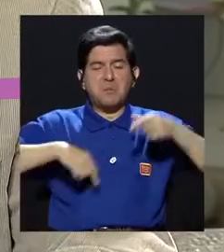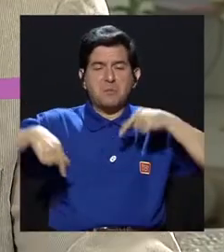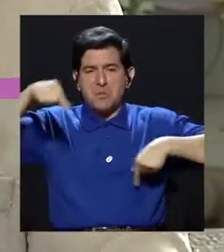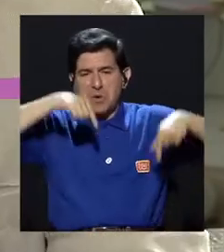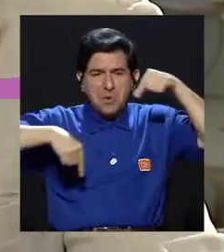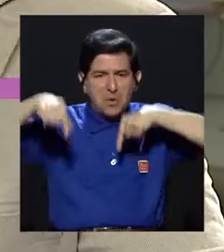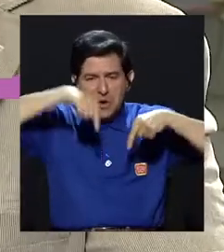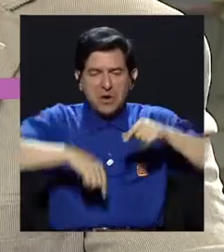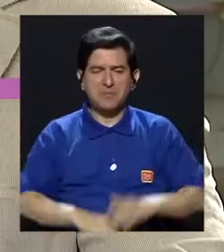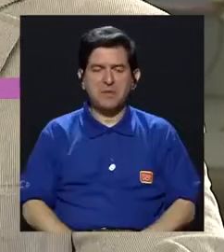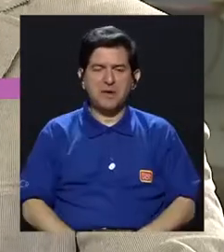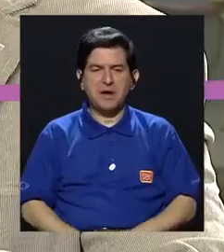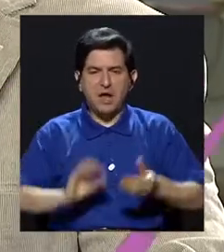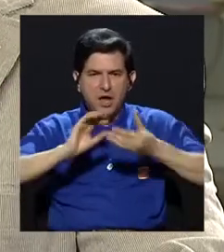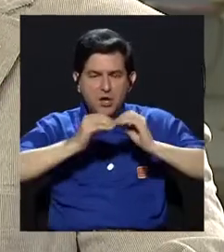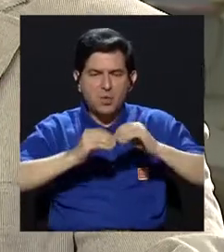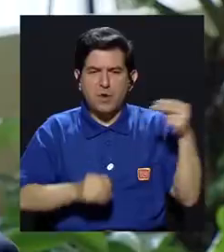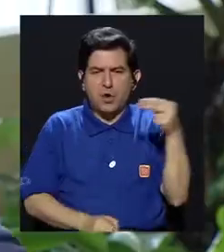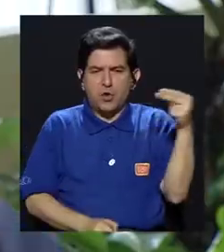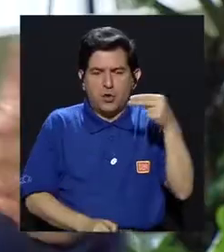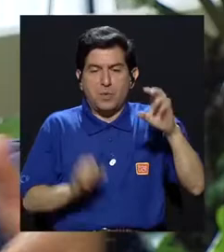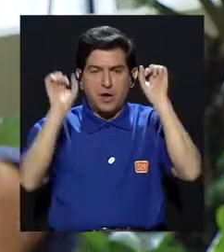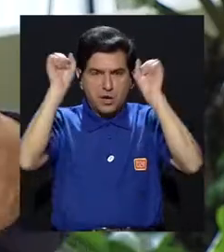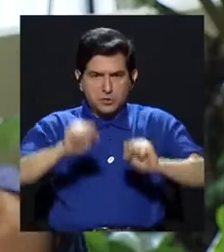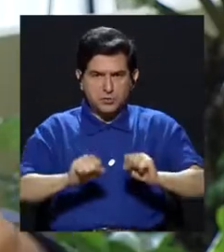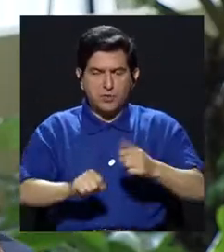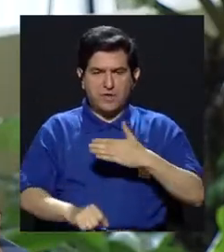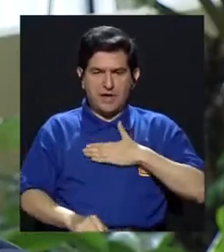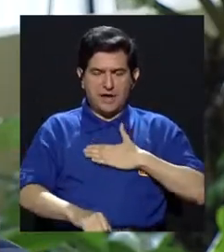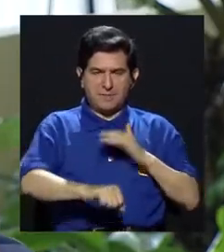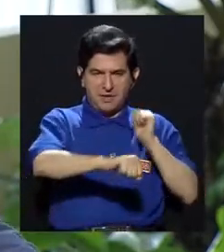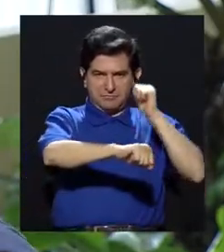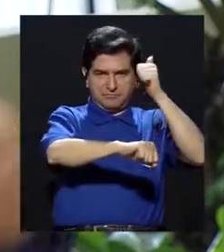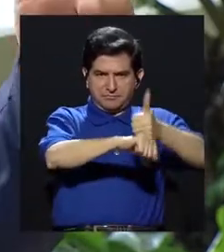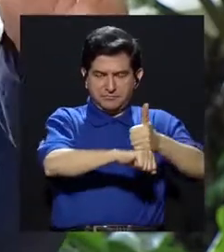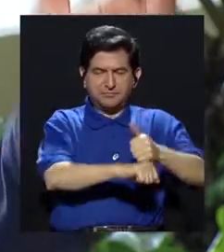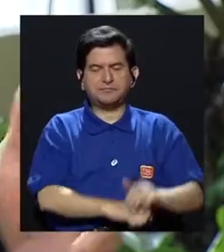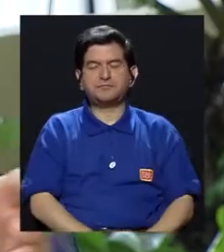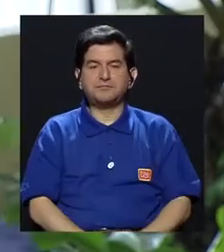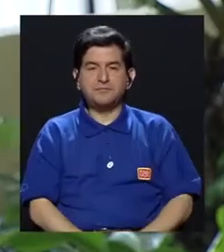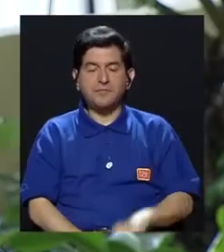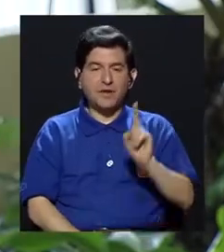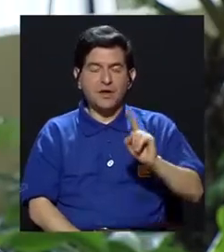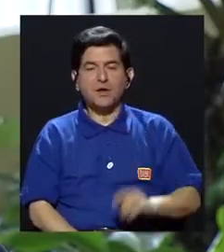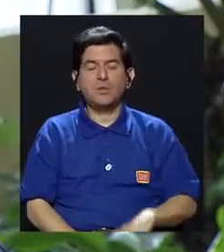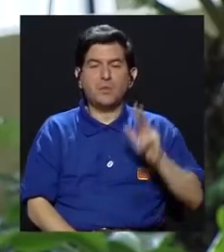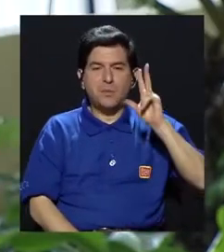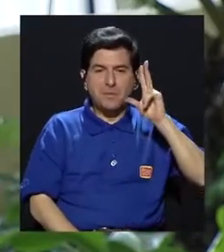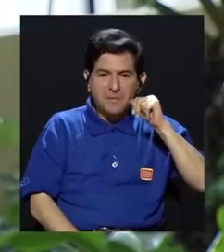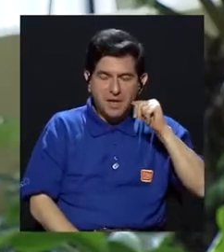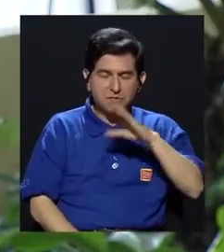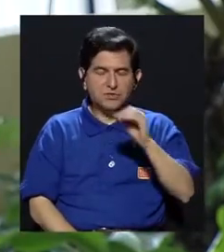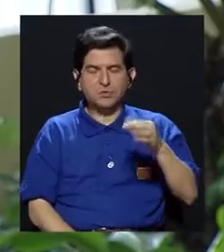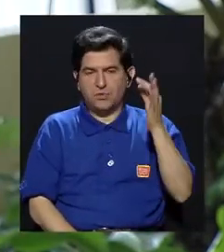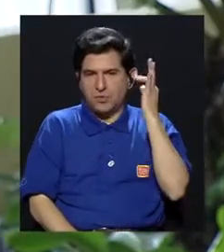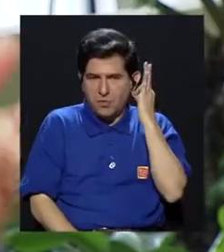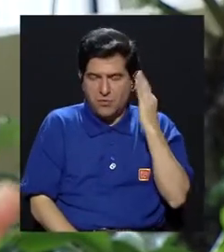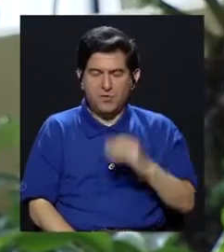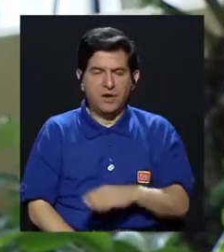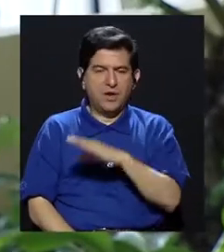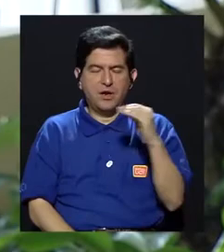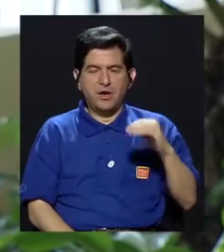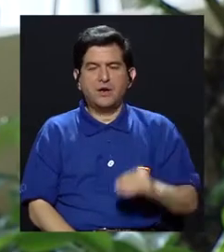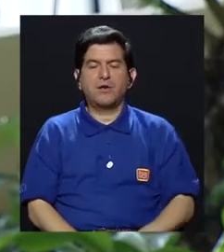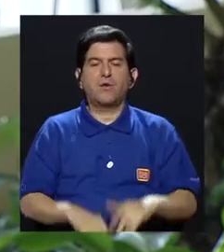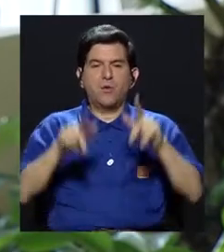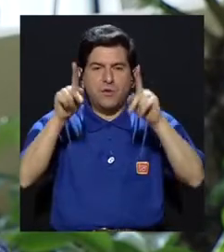bioquímica, una determinada cantidad de hormonas que me pueden convertir en macho de la especie humana o en hembra de la especie humana o en una